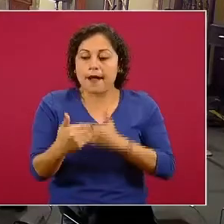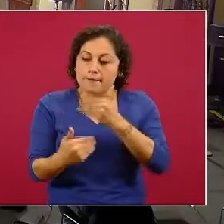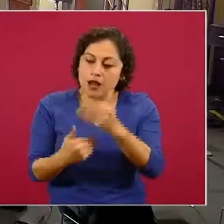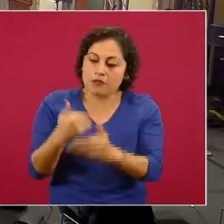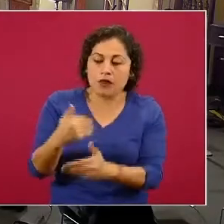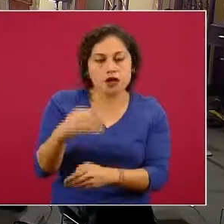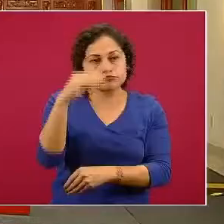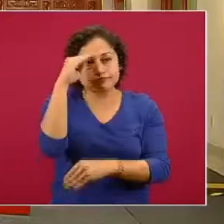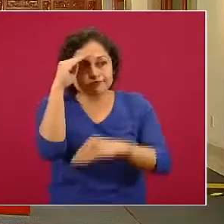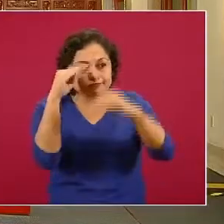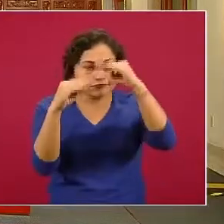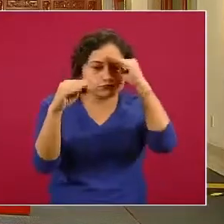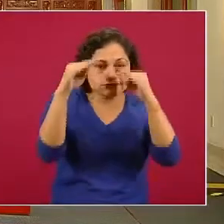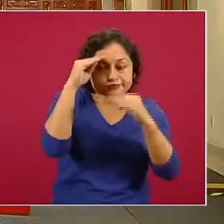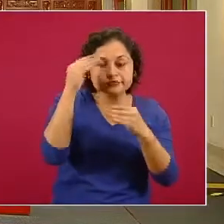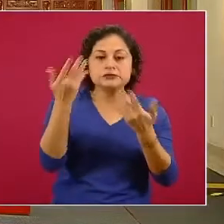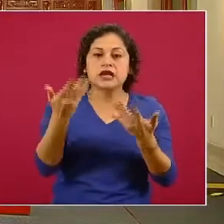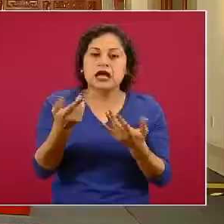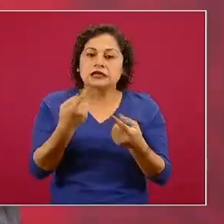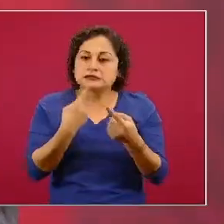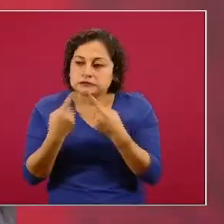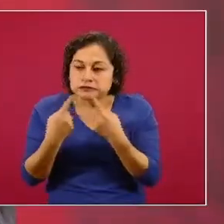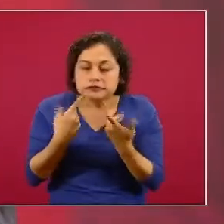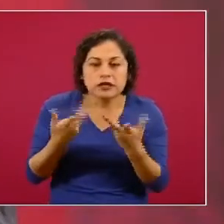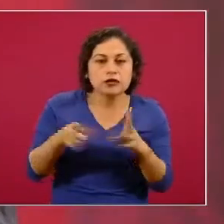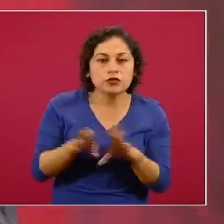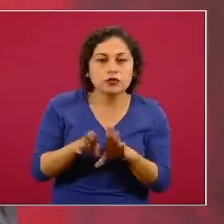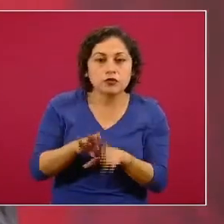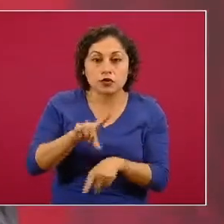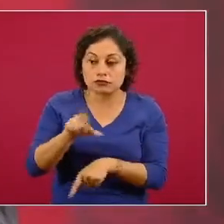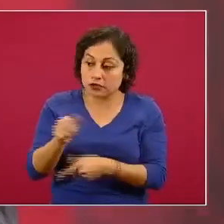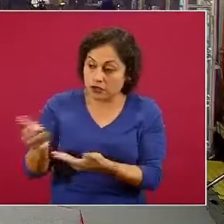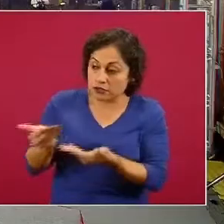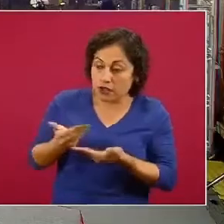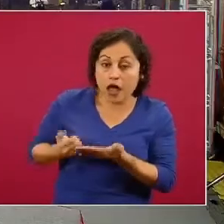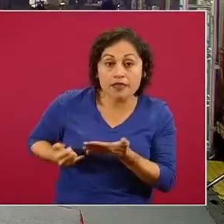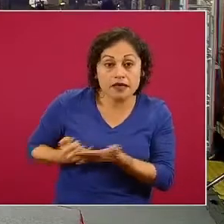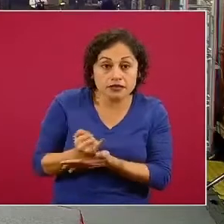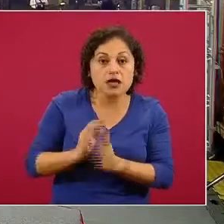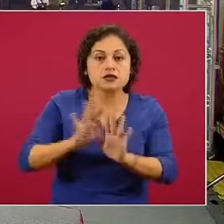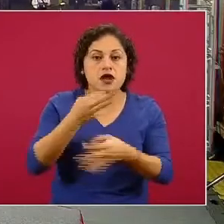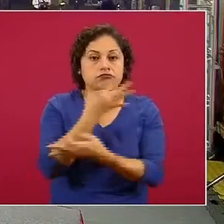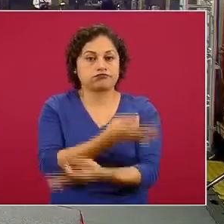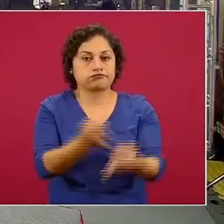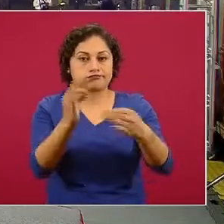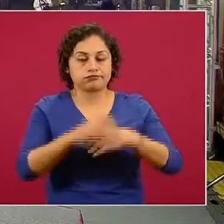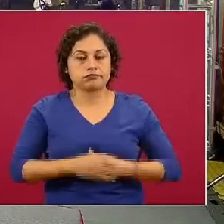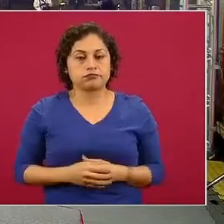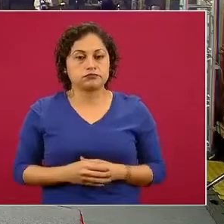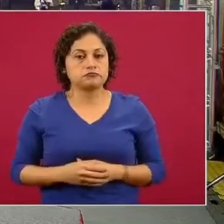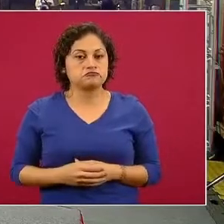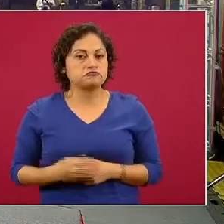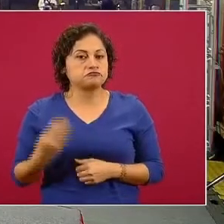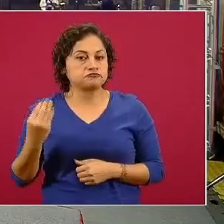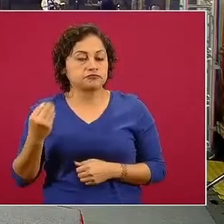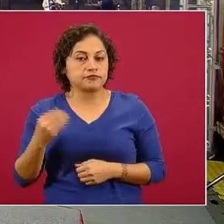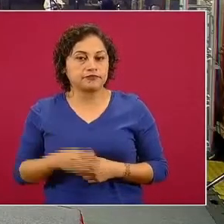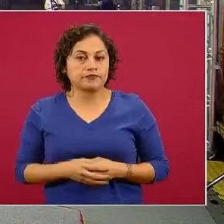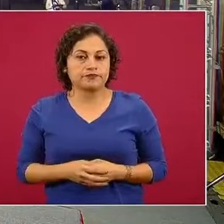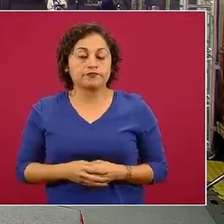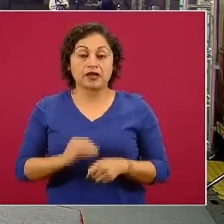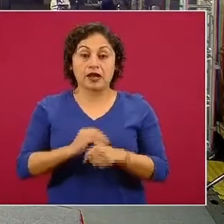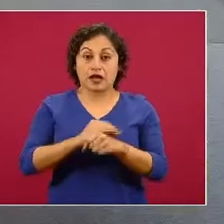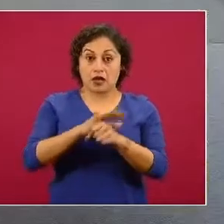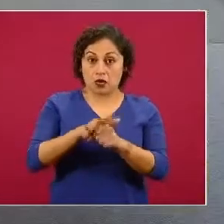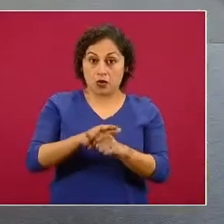abordando, y en su momento, cuando tengamos resoluciones, lo iremos conversando. Pero las 10 millones de vacunas mensuales de COVID